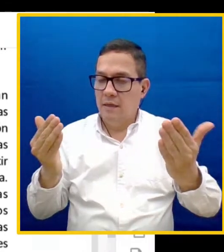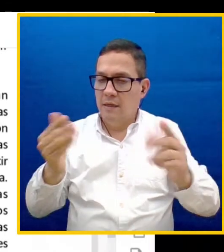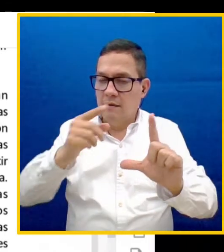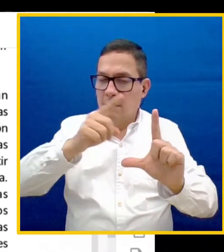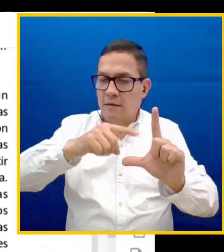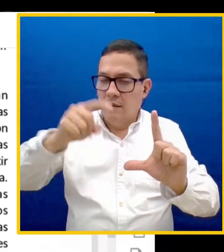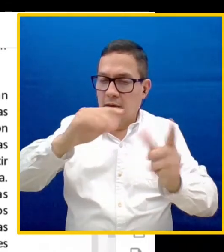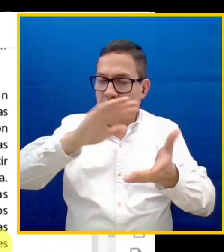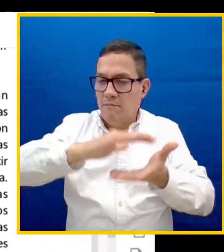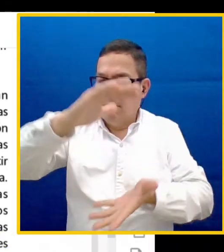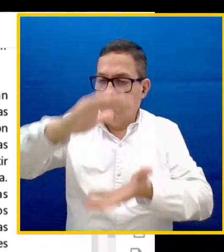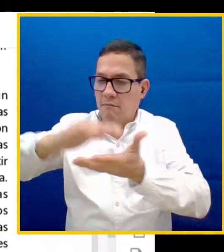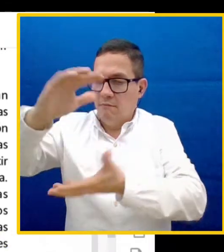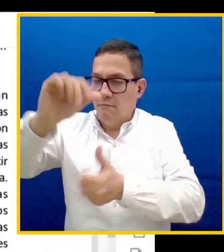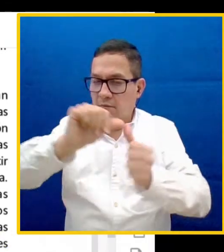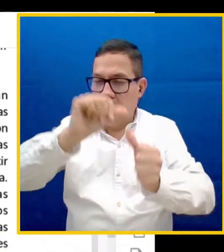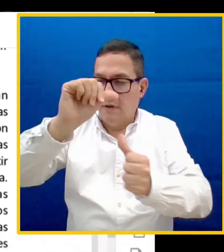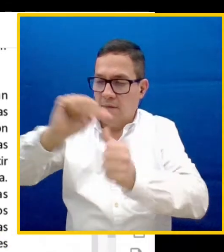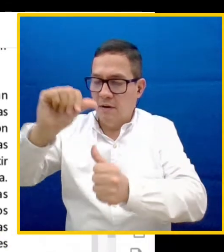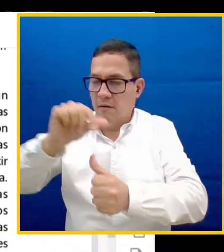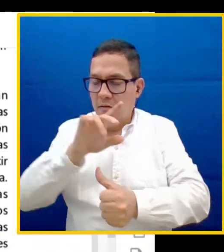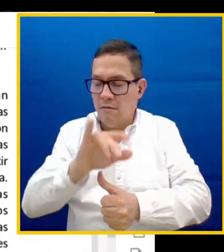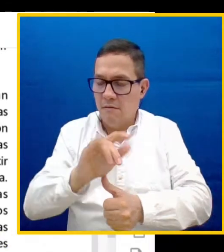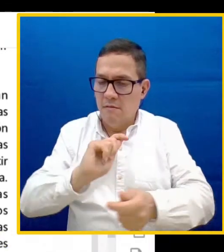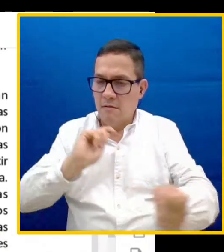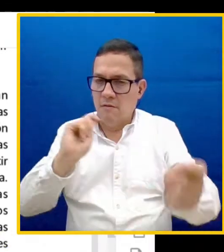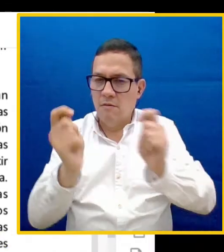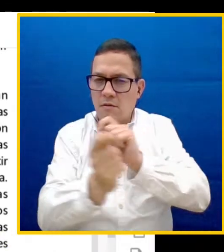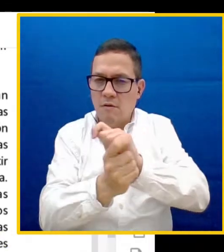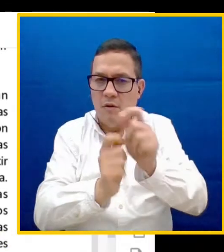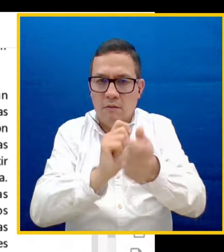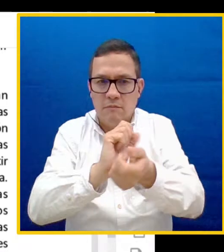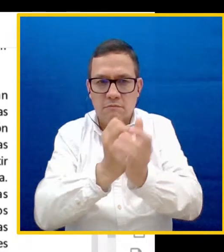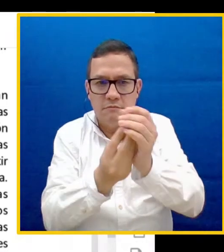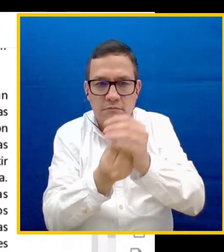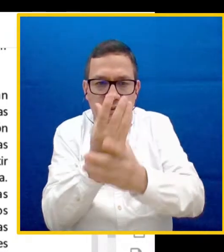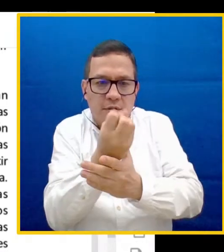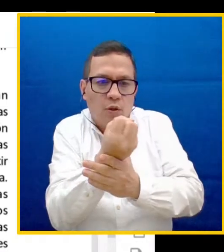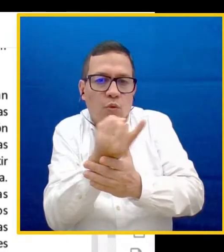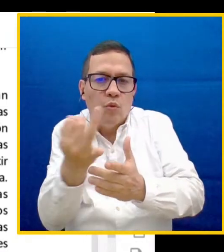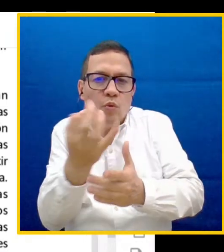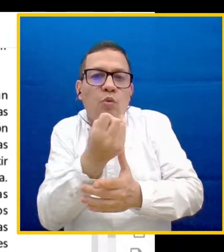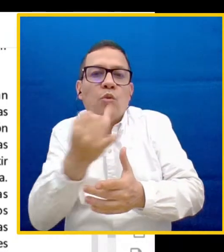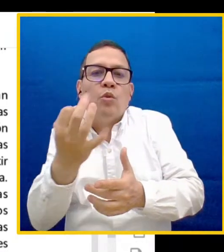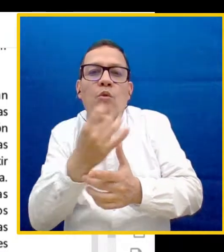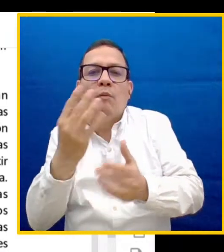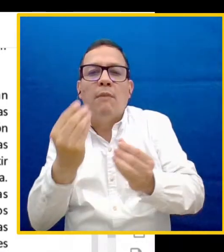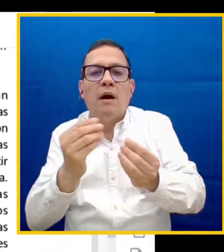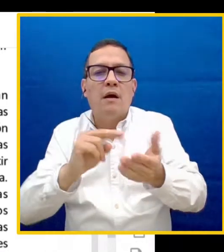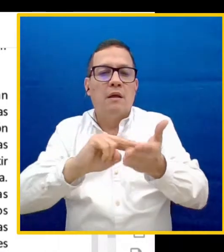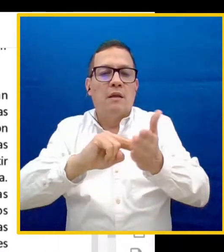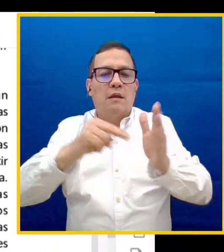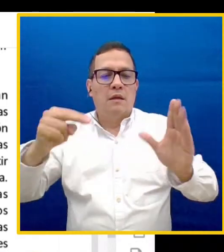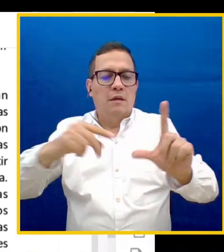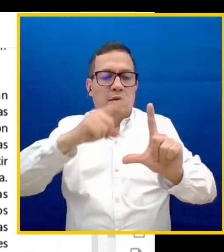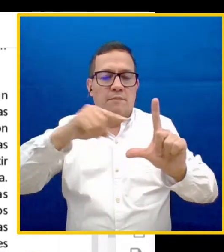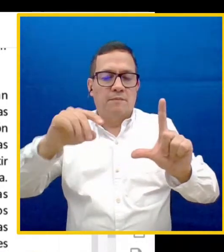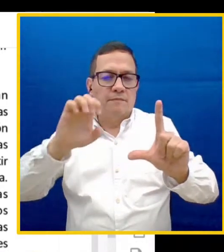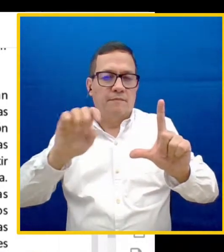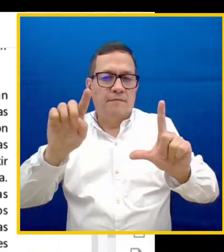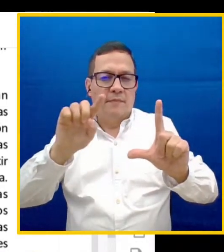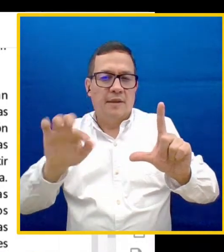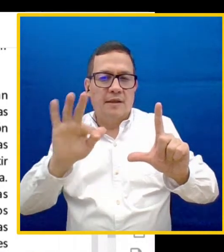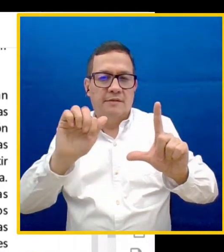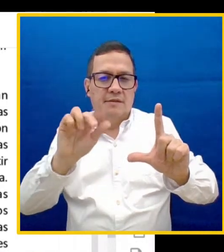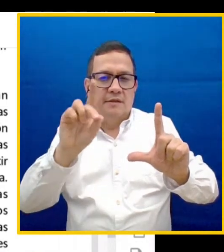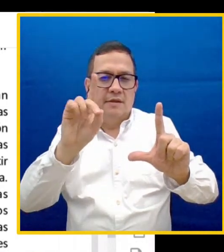mensurables, sean transformables en valores numéricos para luego, mediante técnicas estadísticas, realizar